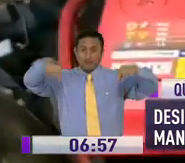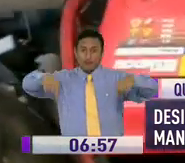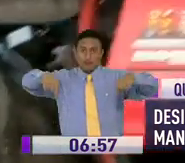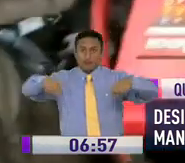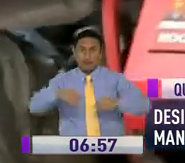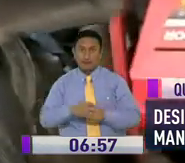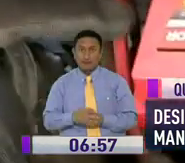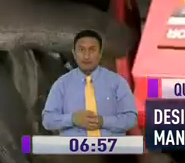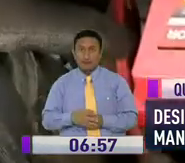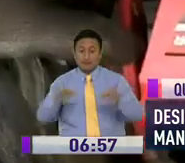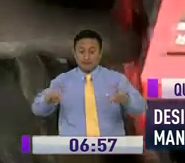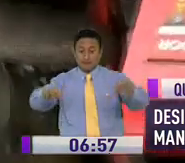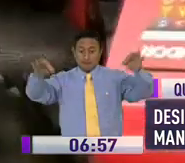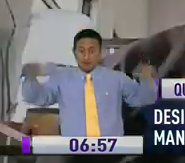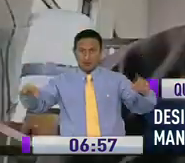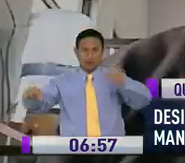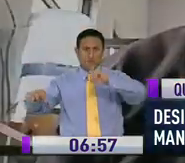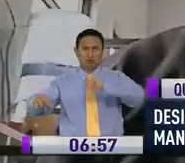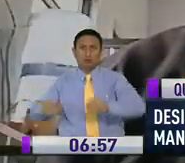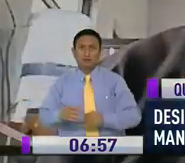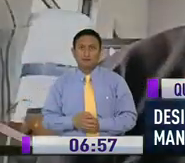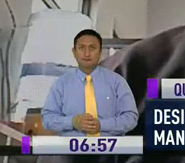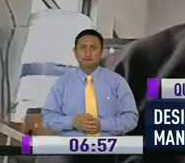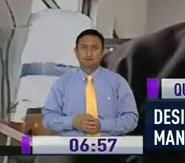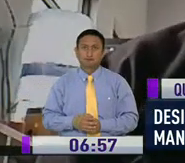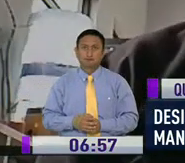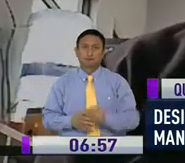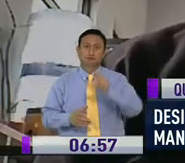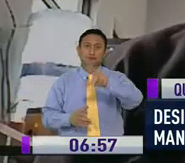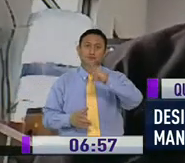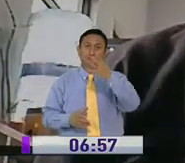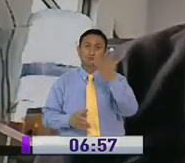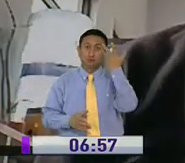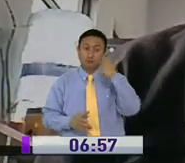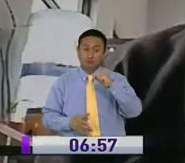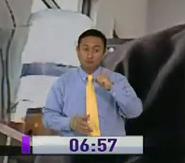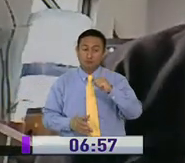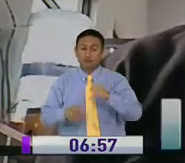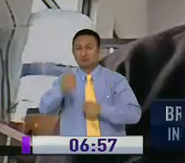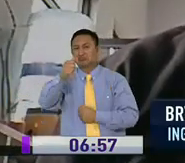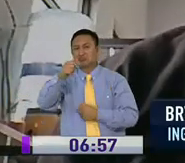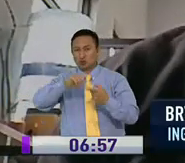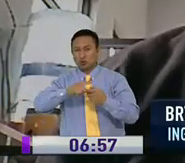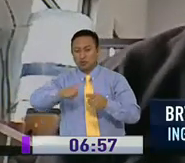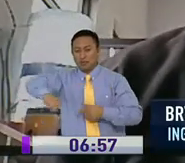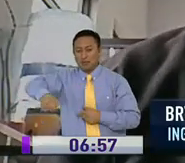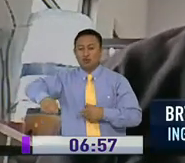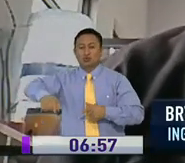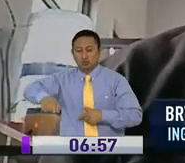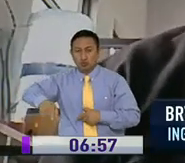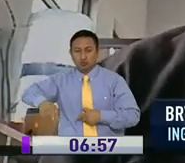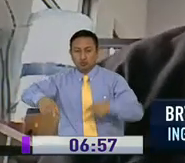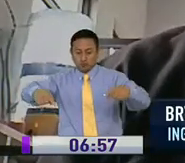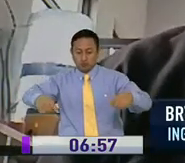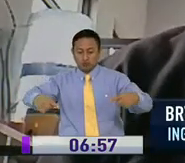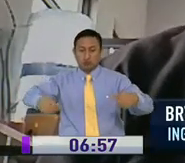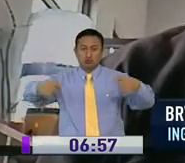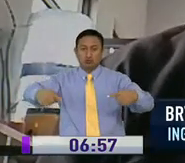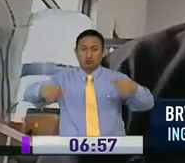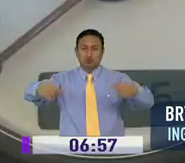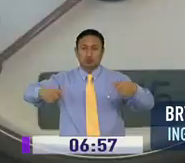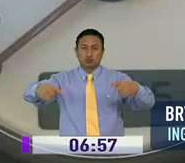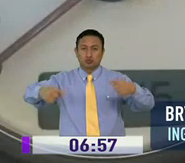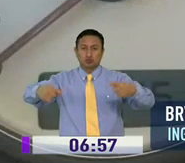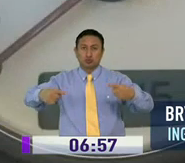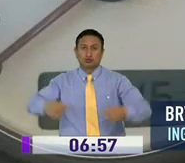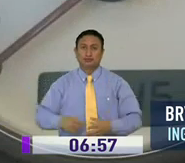se recomienda desconectarla. Pasando 3 o 4 días, encenderle el vehículo unos 10 minutos para mantener la batería con una vida útil